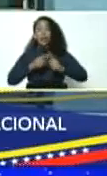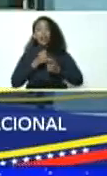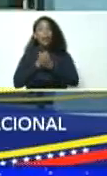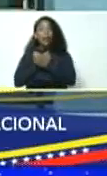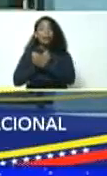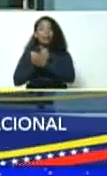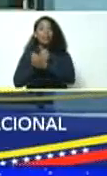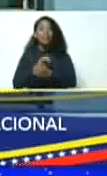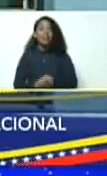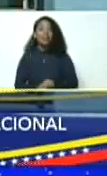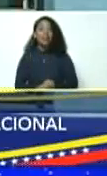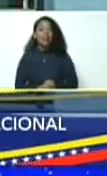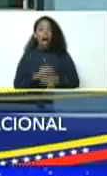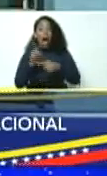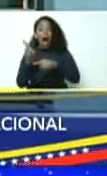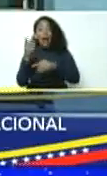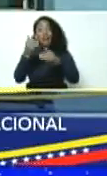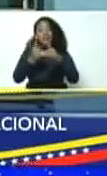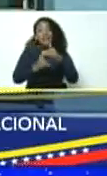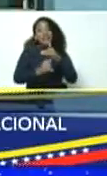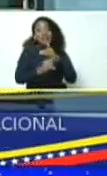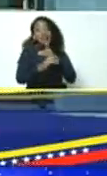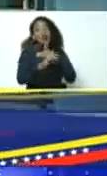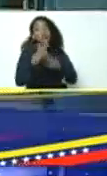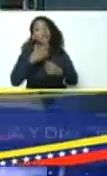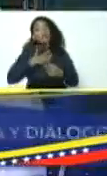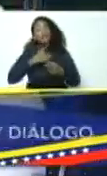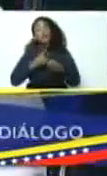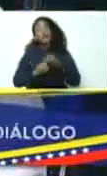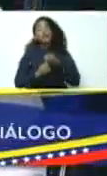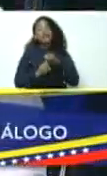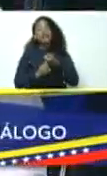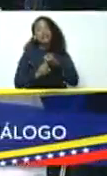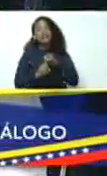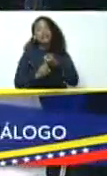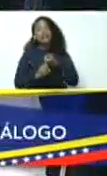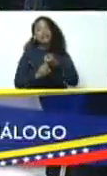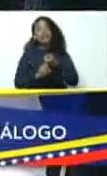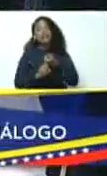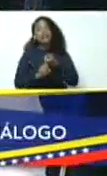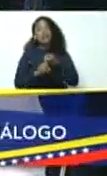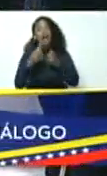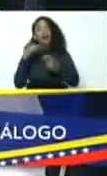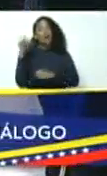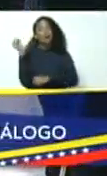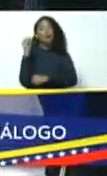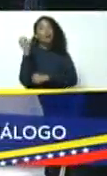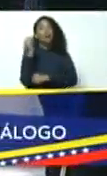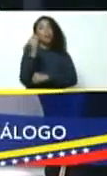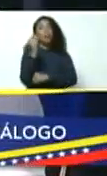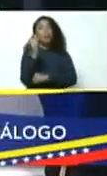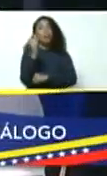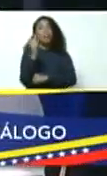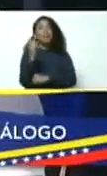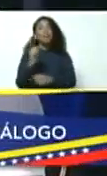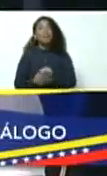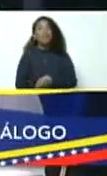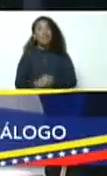amor. Ahí va la Silita, que no me para ni medio. Y